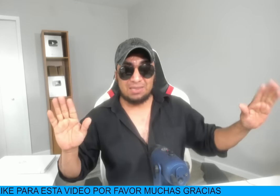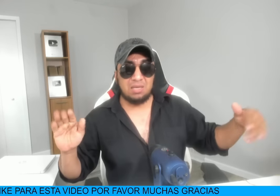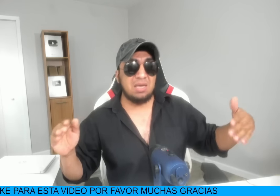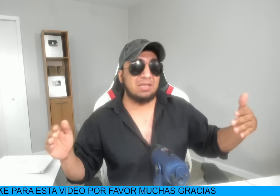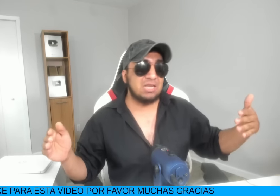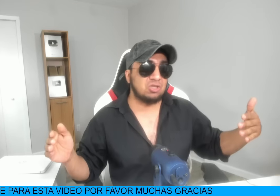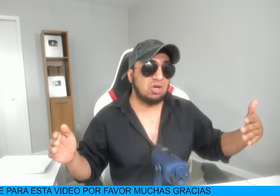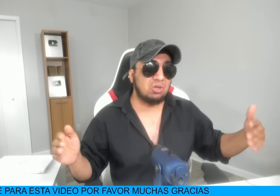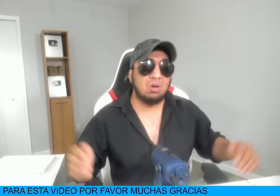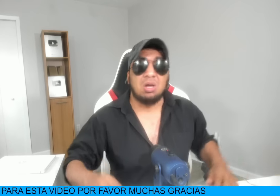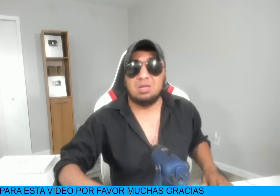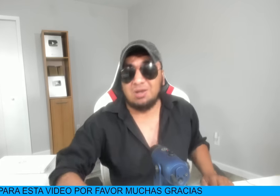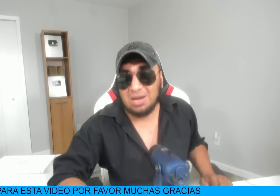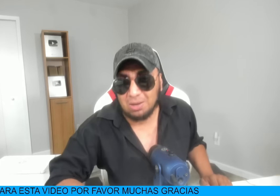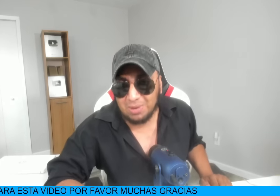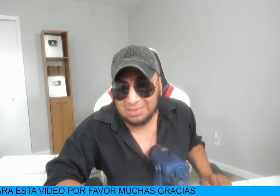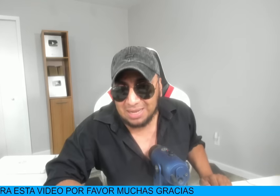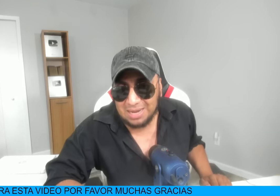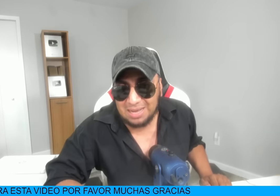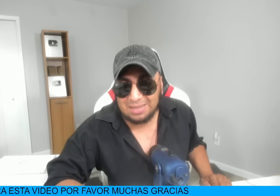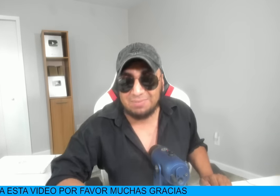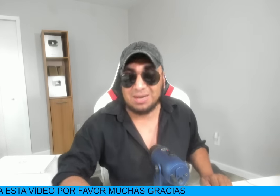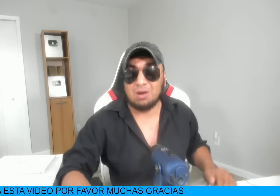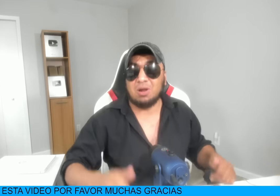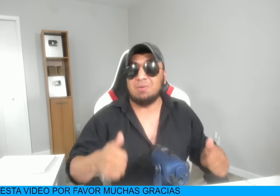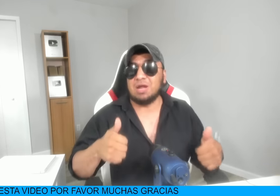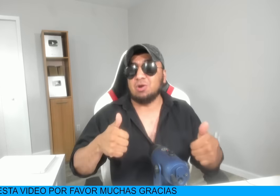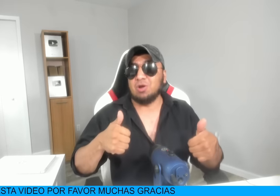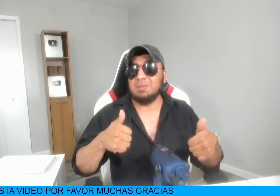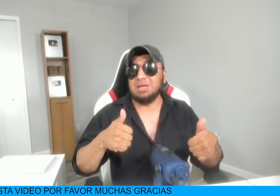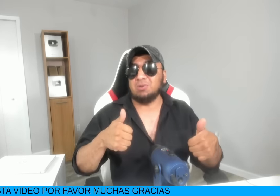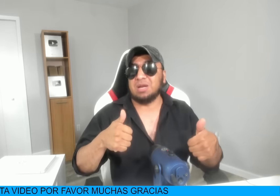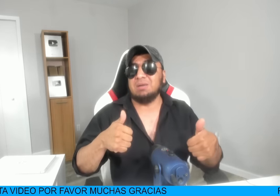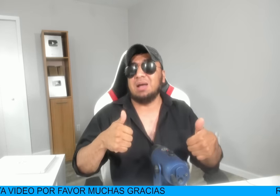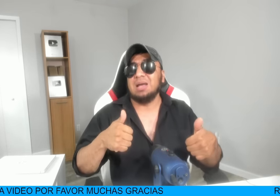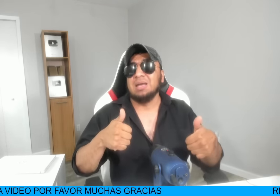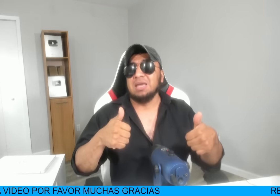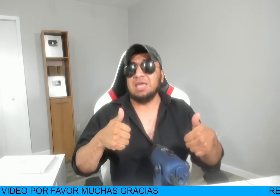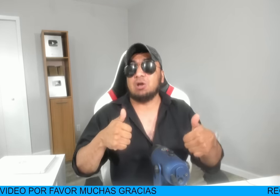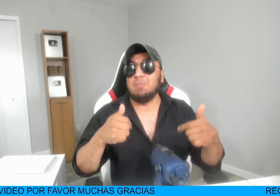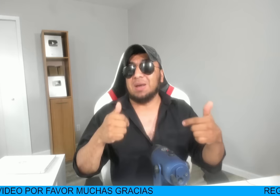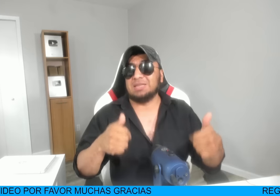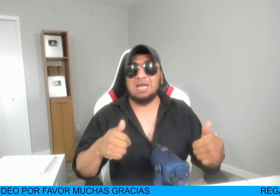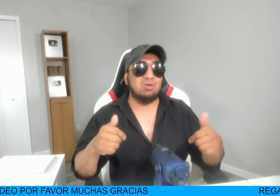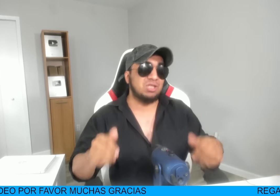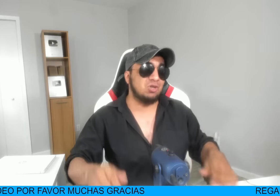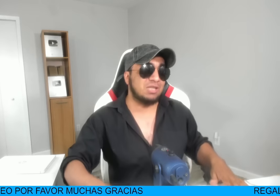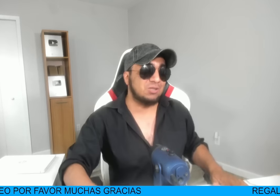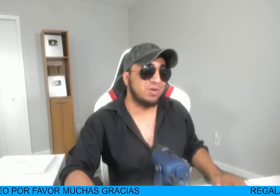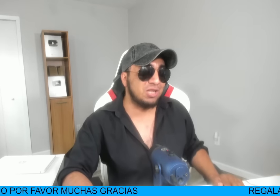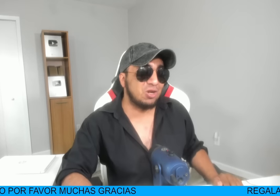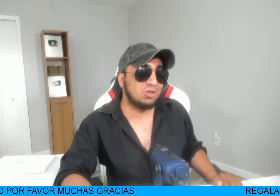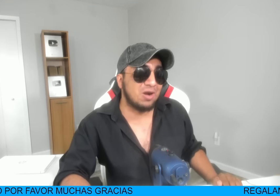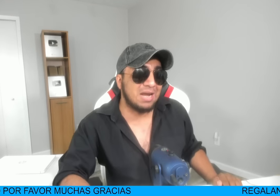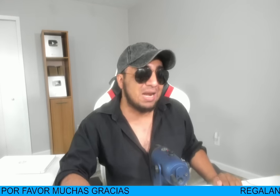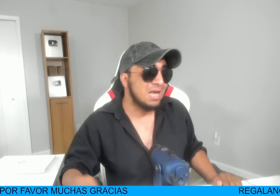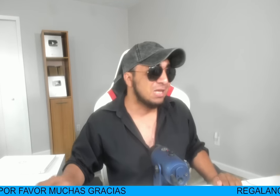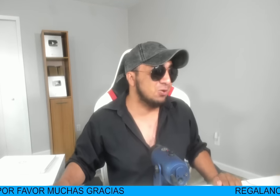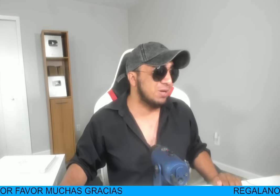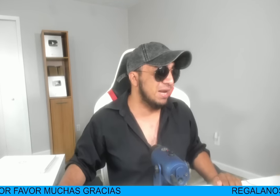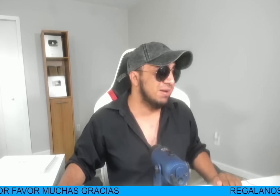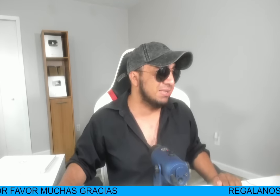de gratis y es de choto. No le cuesta nada, ¿verdad? Colaborando con la manito arriba y compartiendo. Y si no está suscrito a nuestro